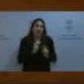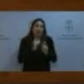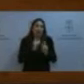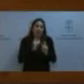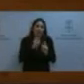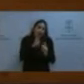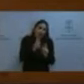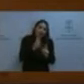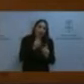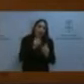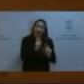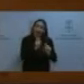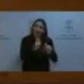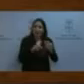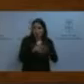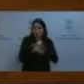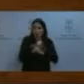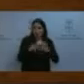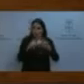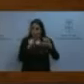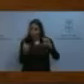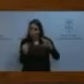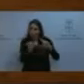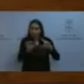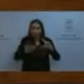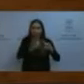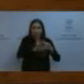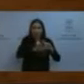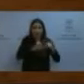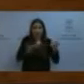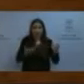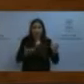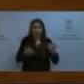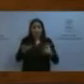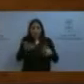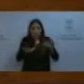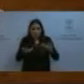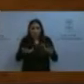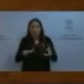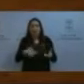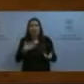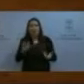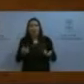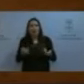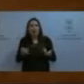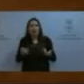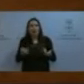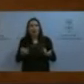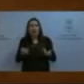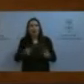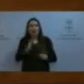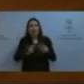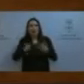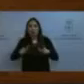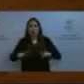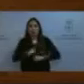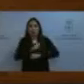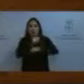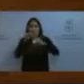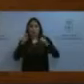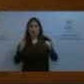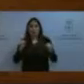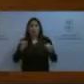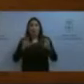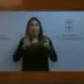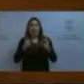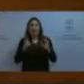recursos a las zonas y a las zonas potencialmente que pueden acudir allí las personas a asentarse. Pero hay que